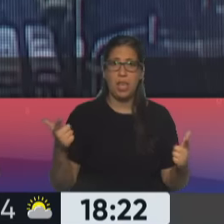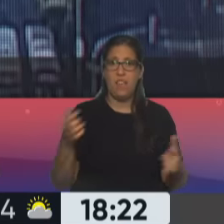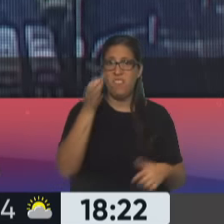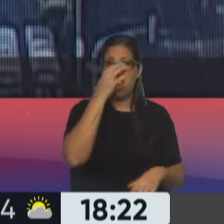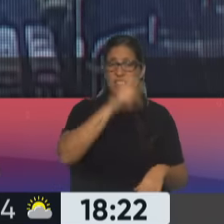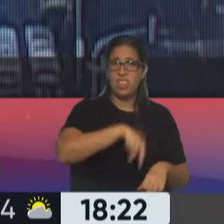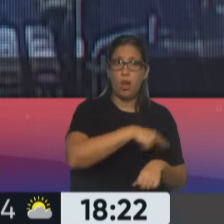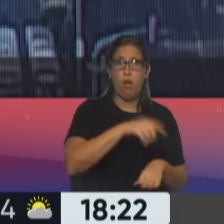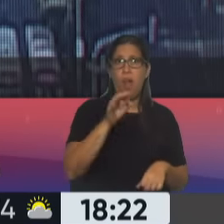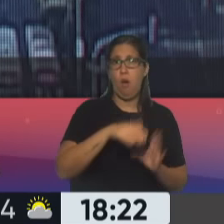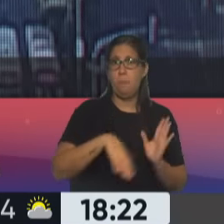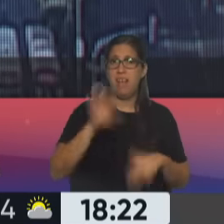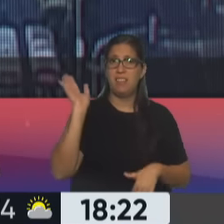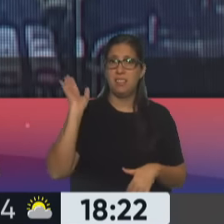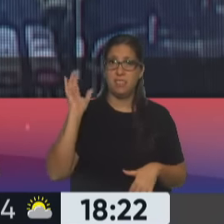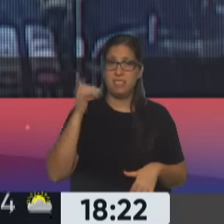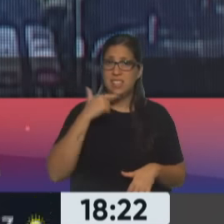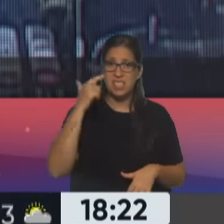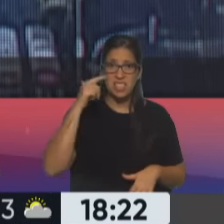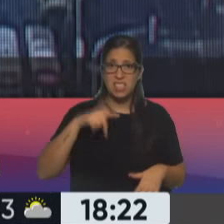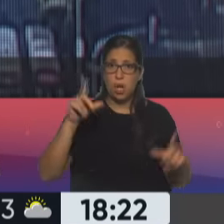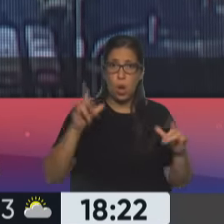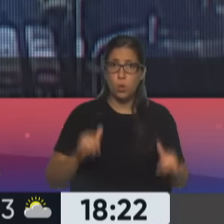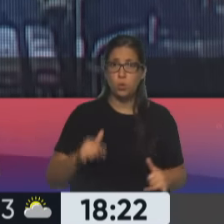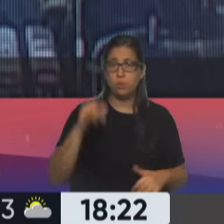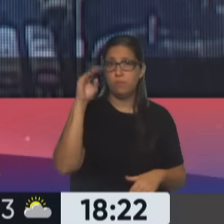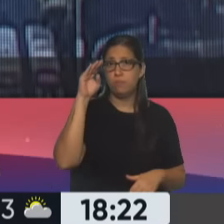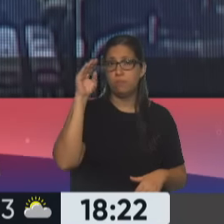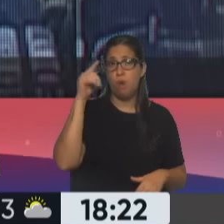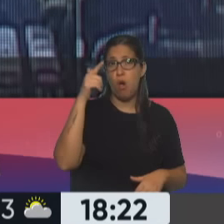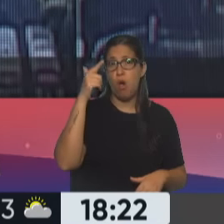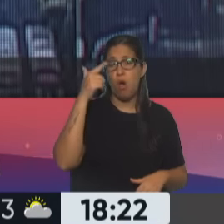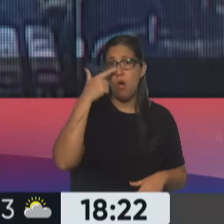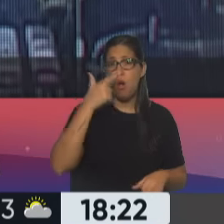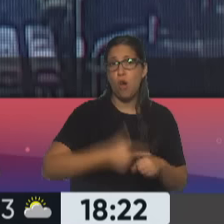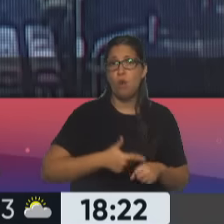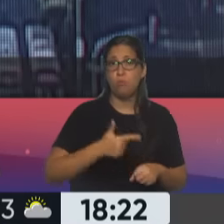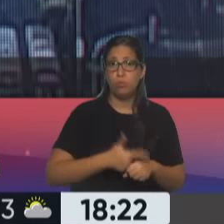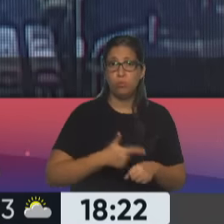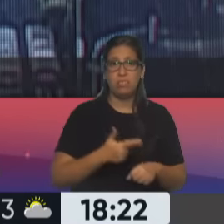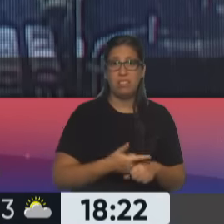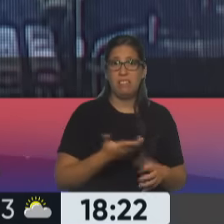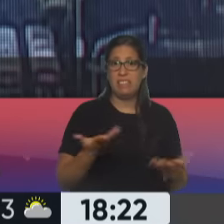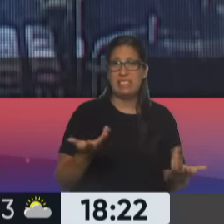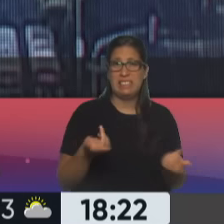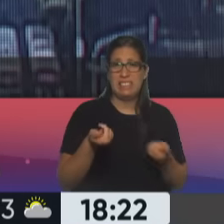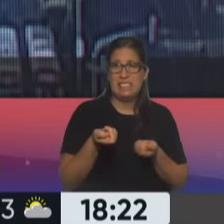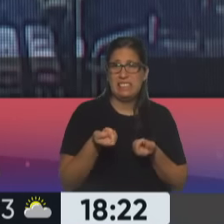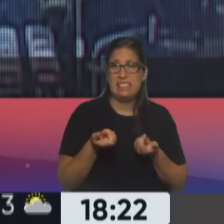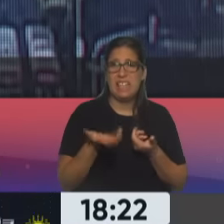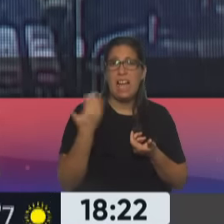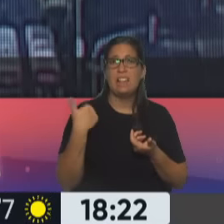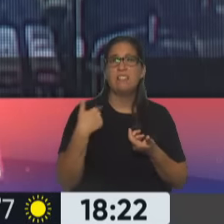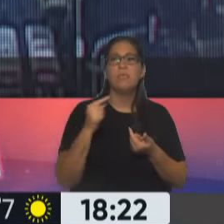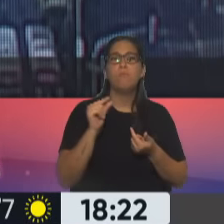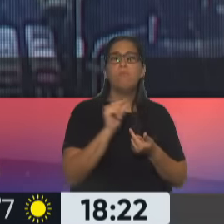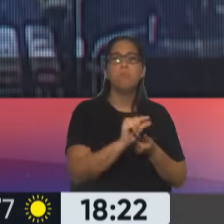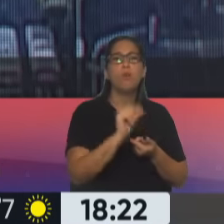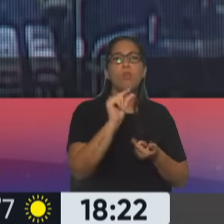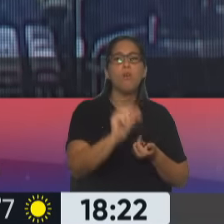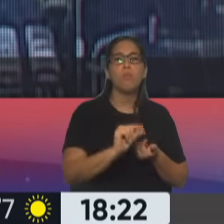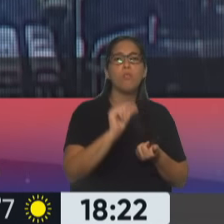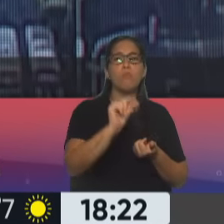en otros más. Combustibles que prácticamente se vende prácticamente nada. Al principio habían dado una especie de cuota y que tenías que sacar